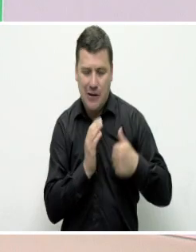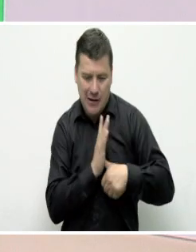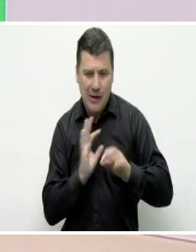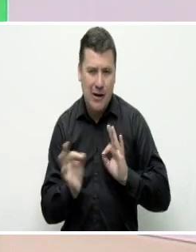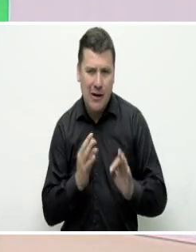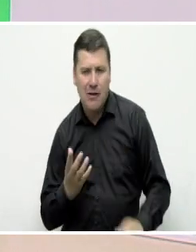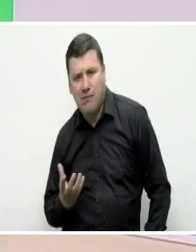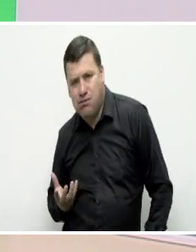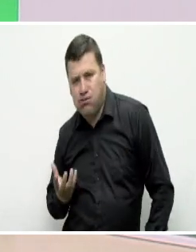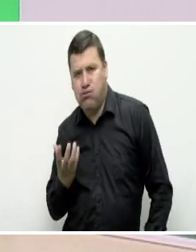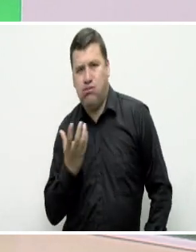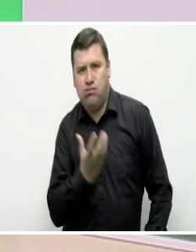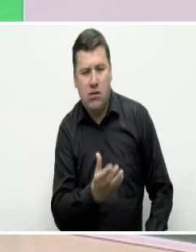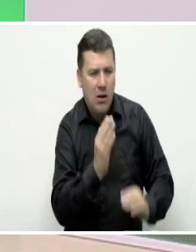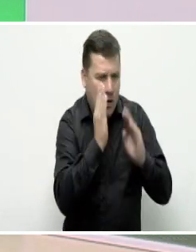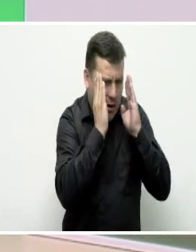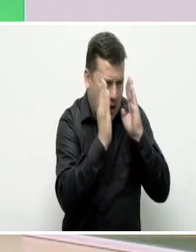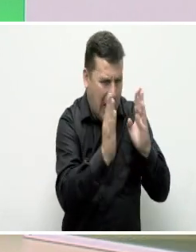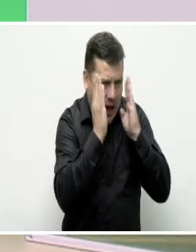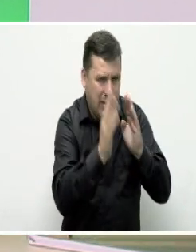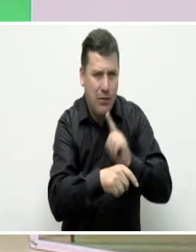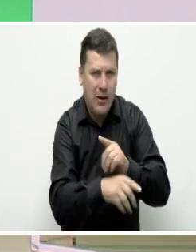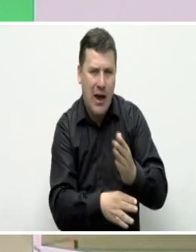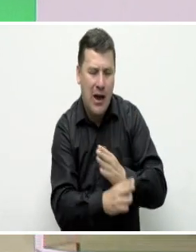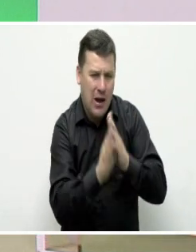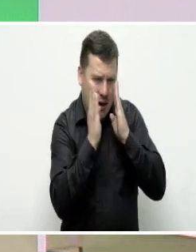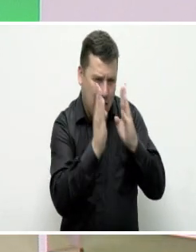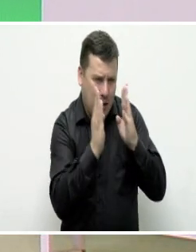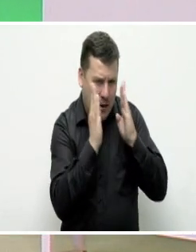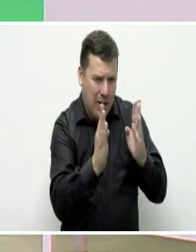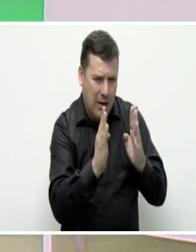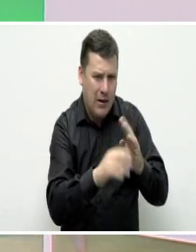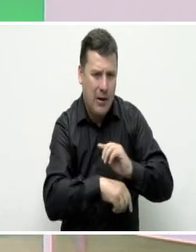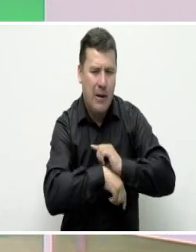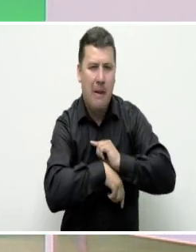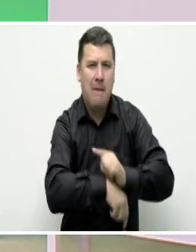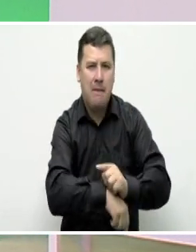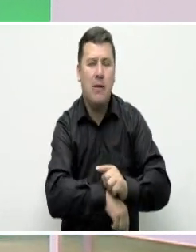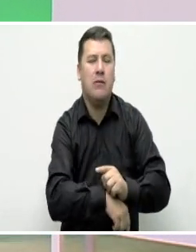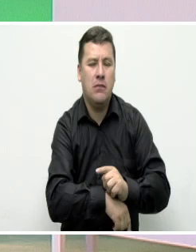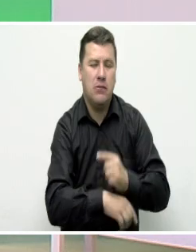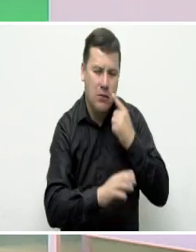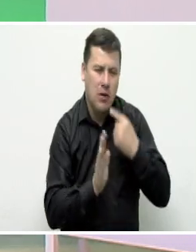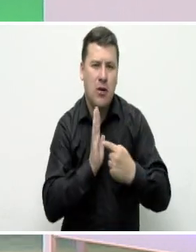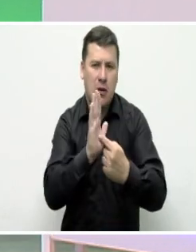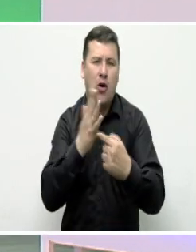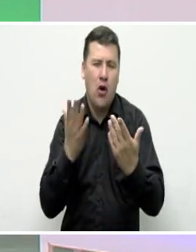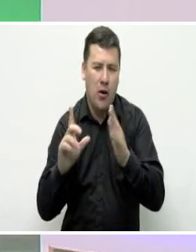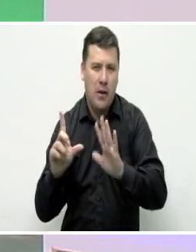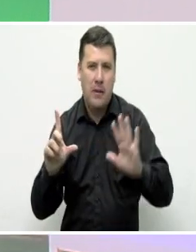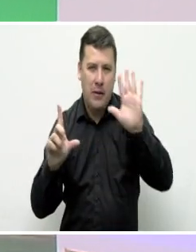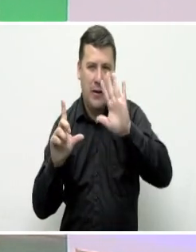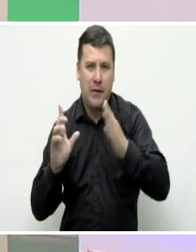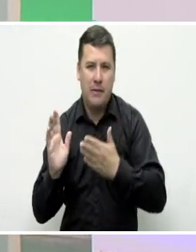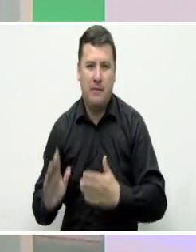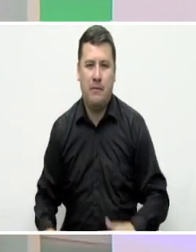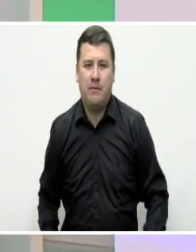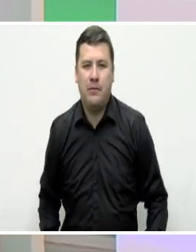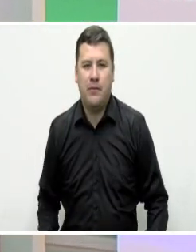estrategias para poderlos atender en forma oportuna y en forma eficaz, como lo vamos a ver en el siguiente